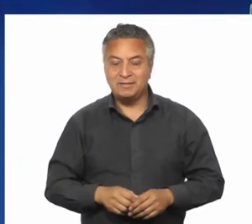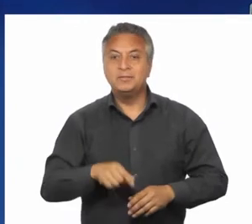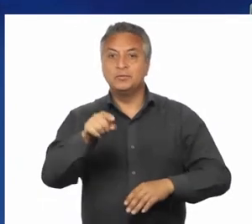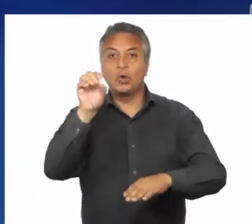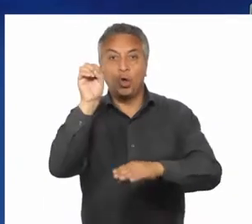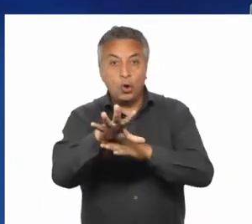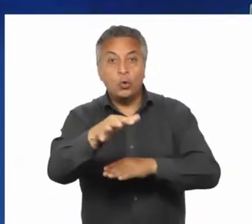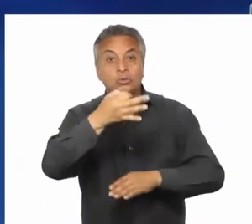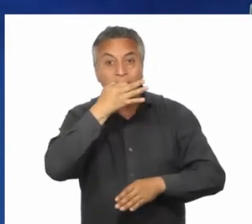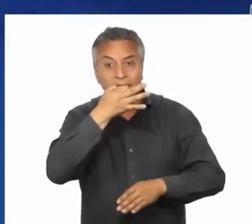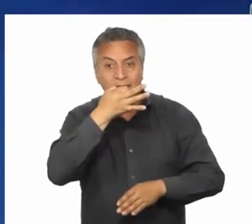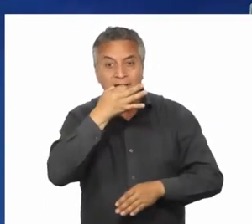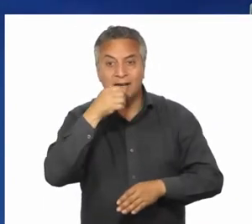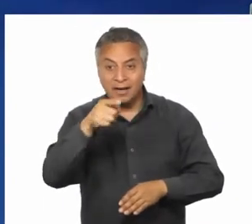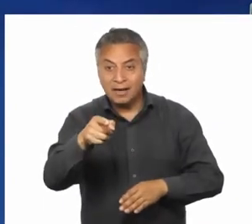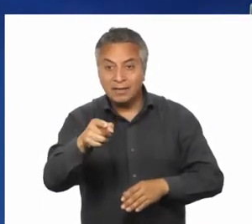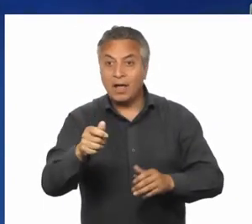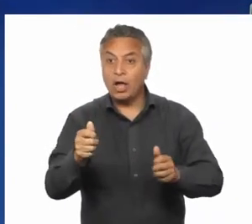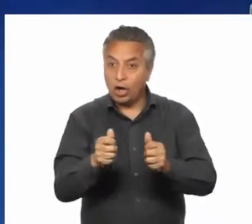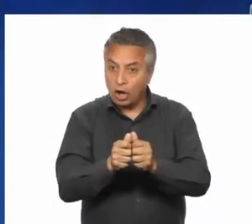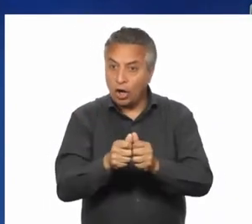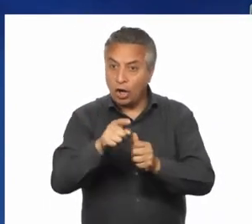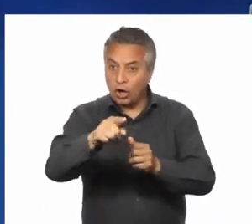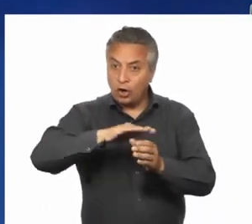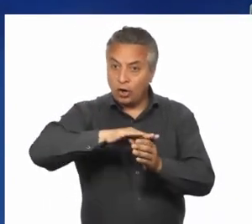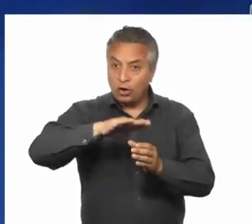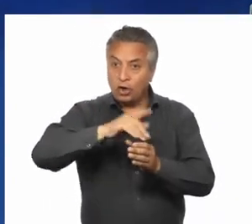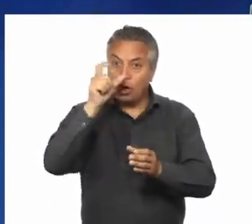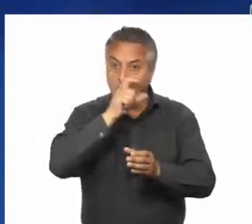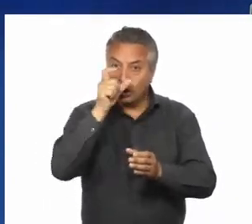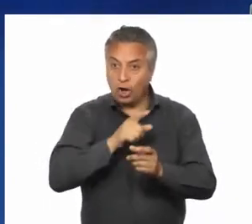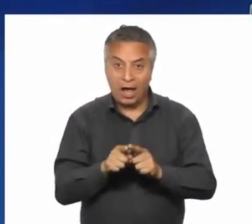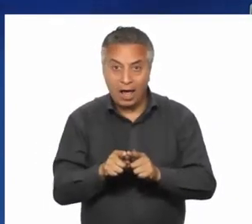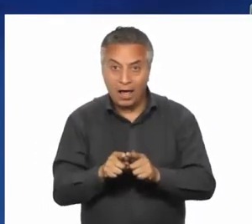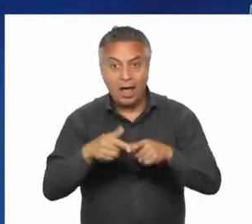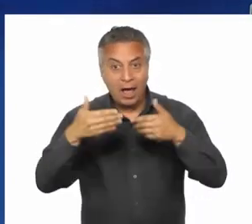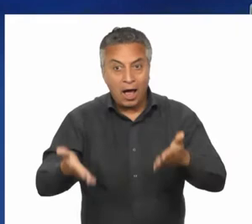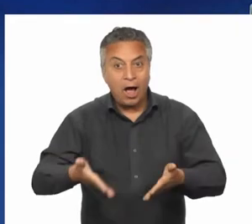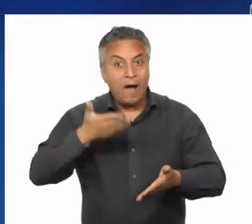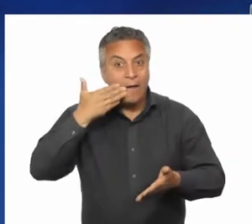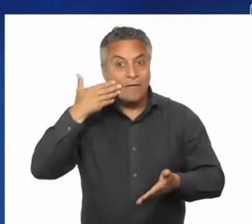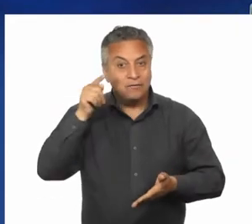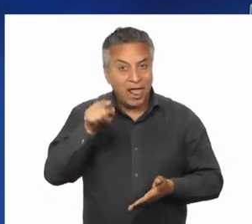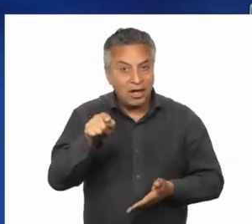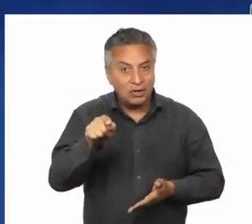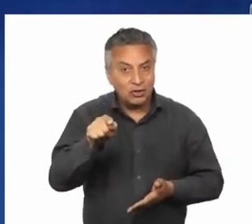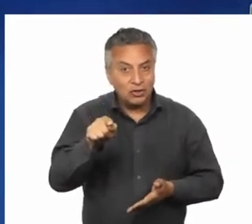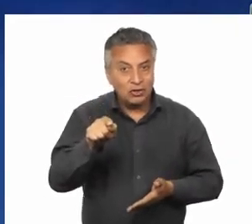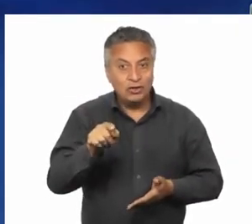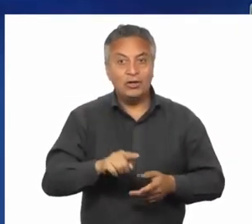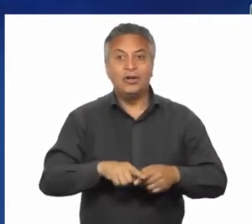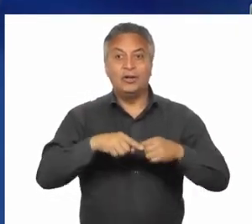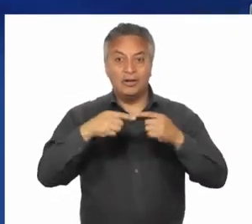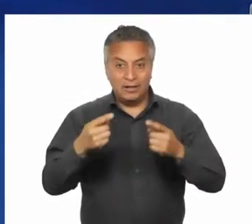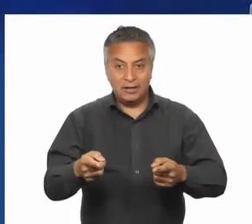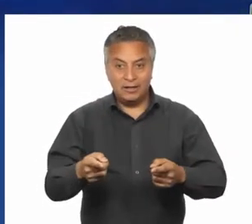Luz verde con la superficie roja. Este es blanco.